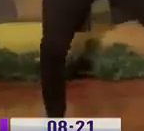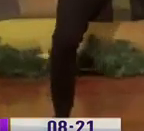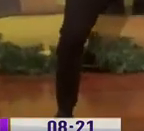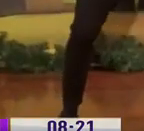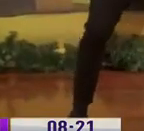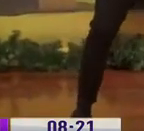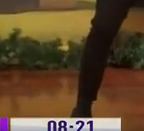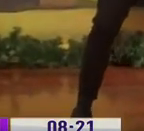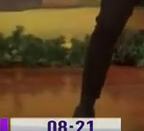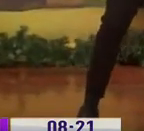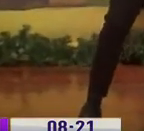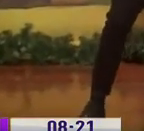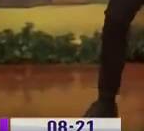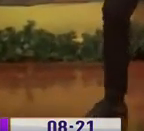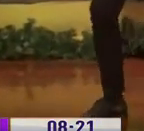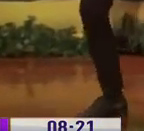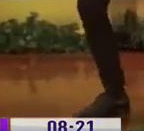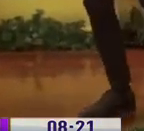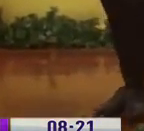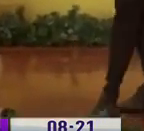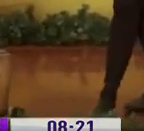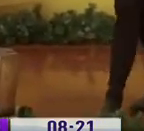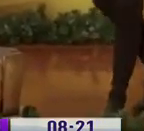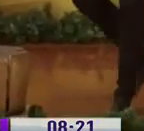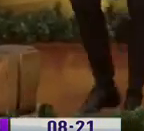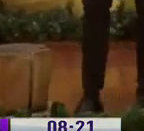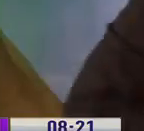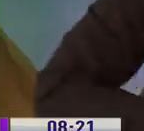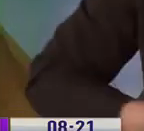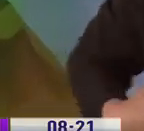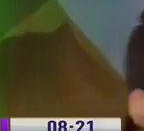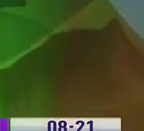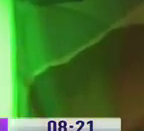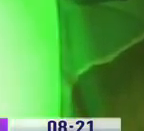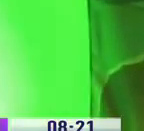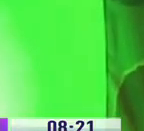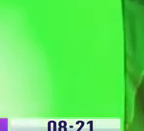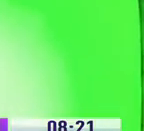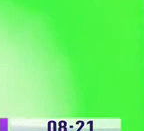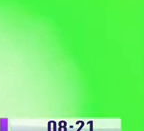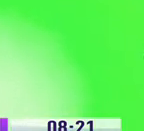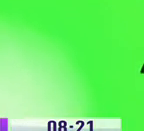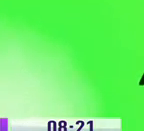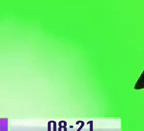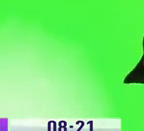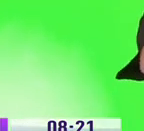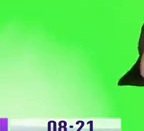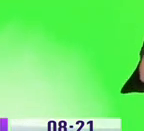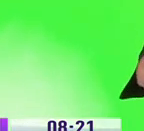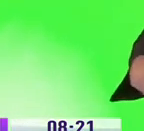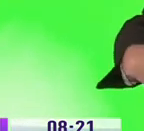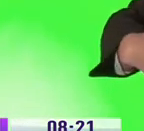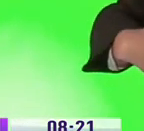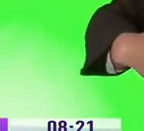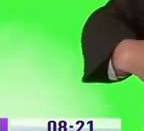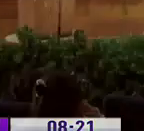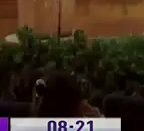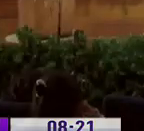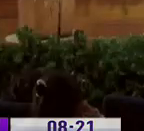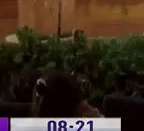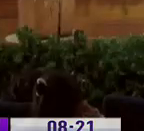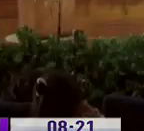¡Silencio, por favor! En este acto solicitaron al mejor mago, y el mejor mago soy yo, el mago tin, tirin, tin,